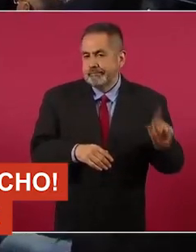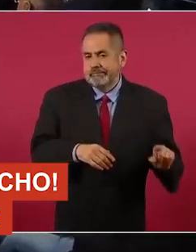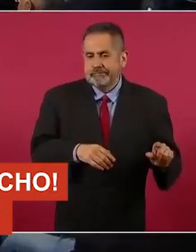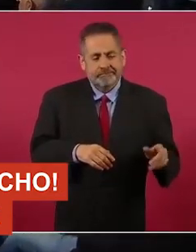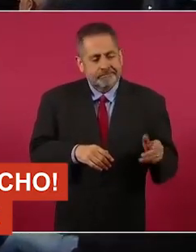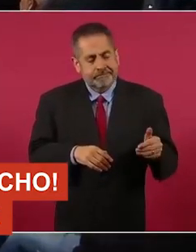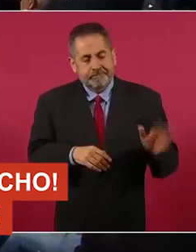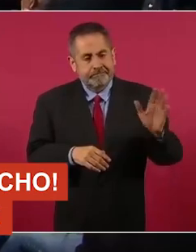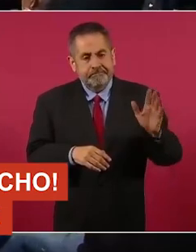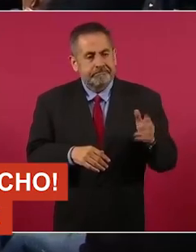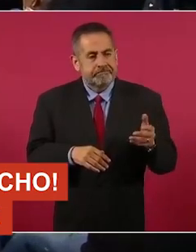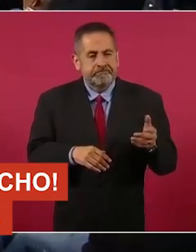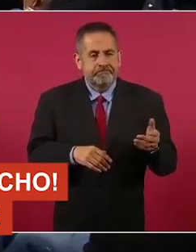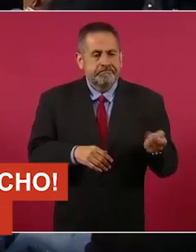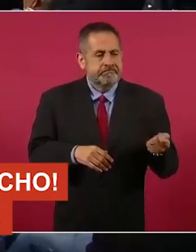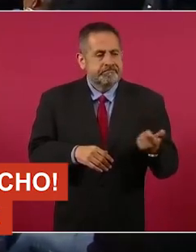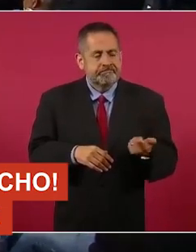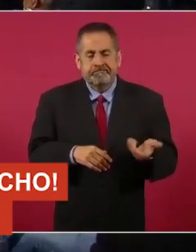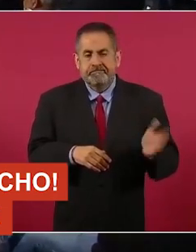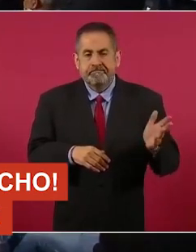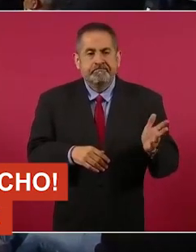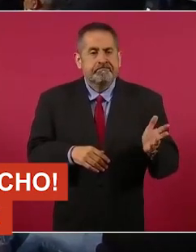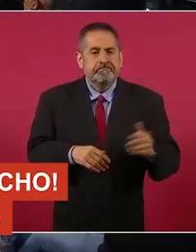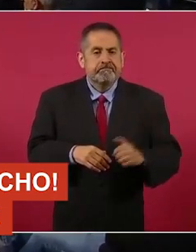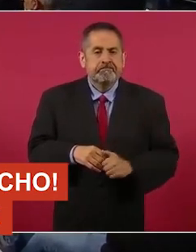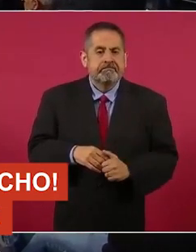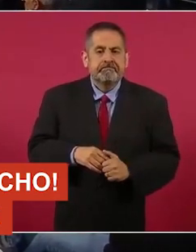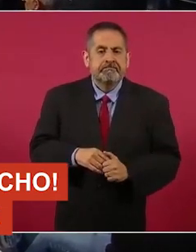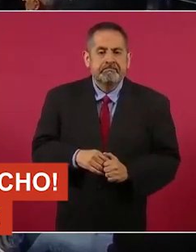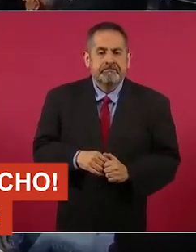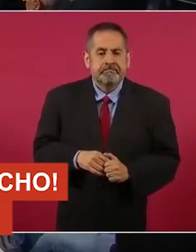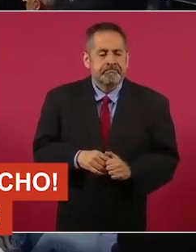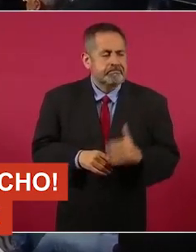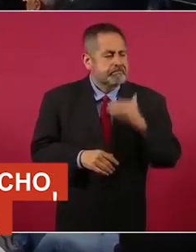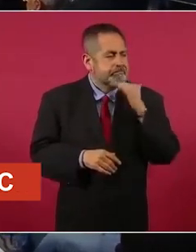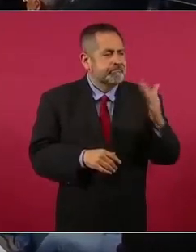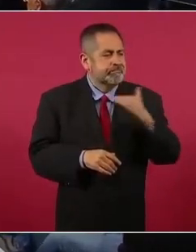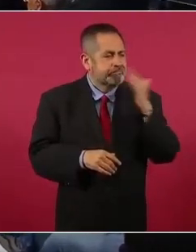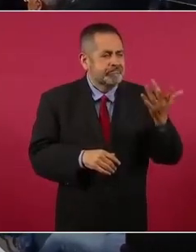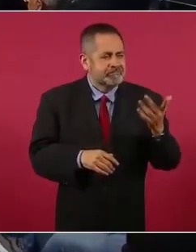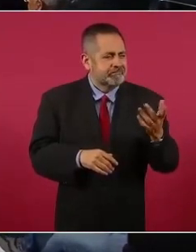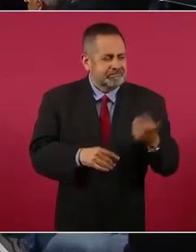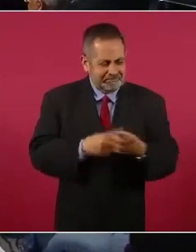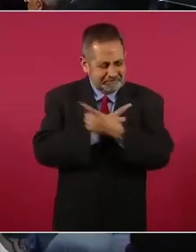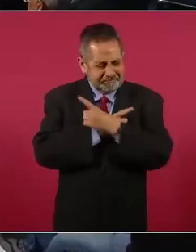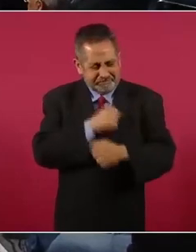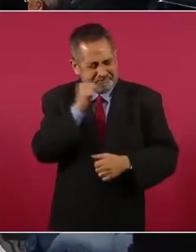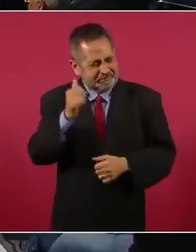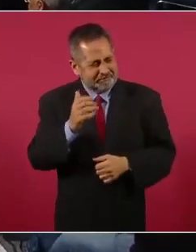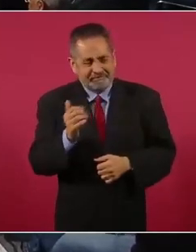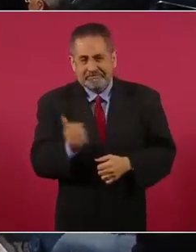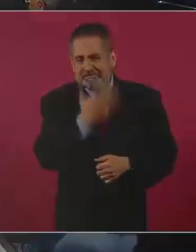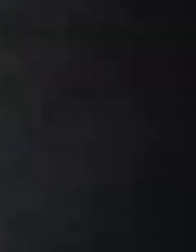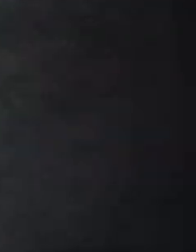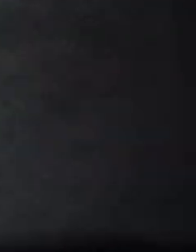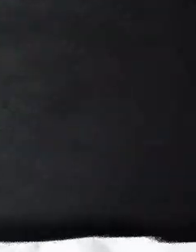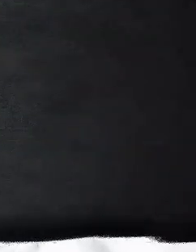pocos y corruptos e inmorales conservadores.